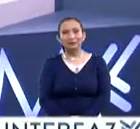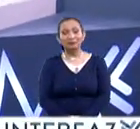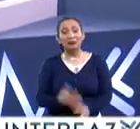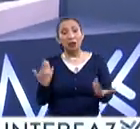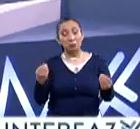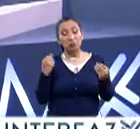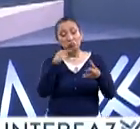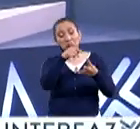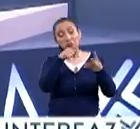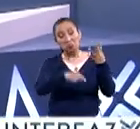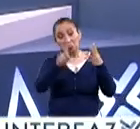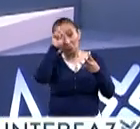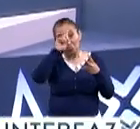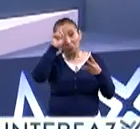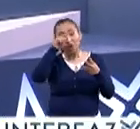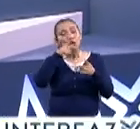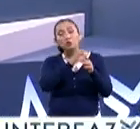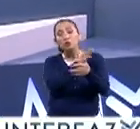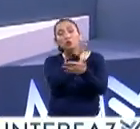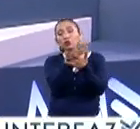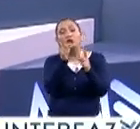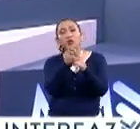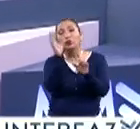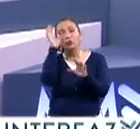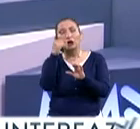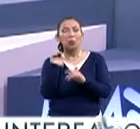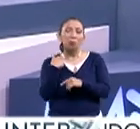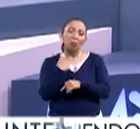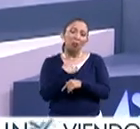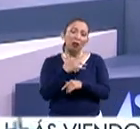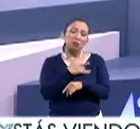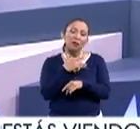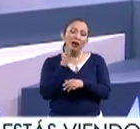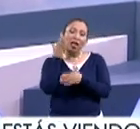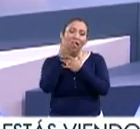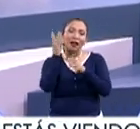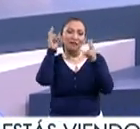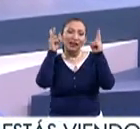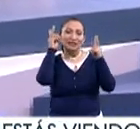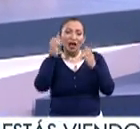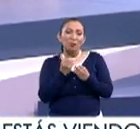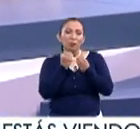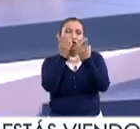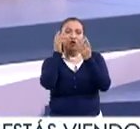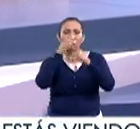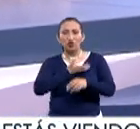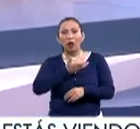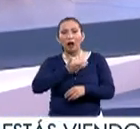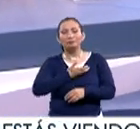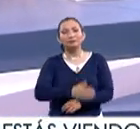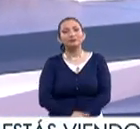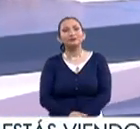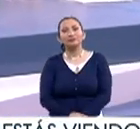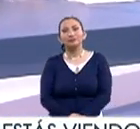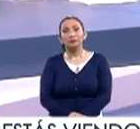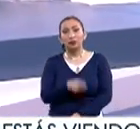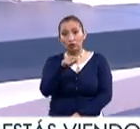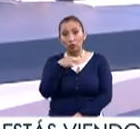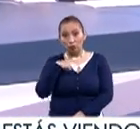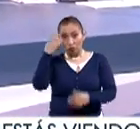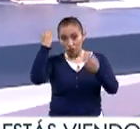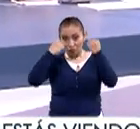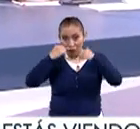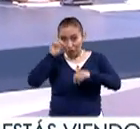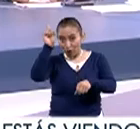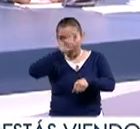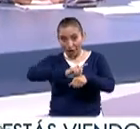Pues muchísimas alternativas. Ana Cris, ¿a dónde vas a ir tú? Pues me dan ganas de visitar las ofrendas del Zócalo capitalino. Oye, ¿y hoy vas a estar vestida todo